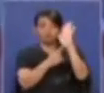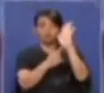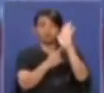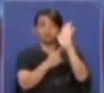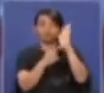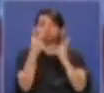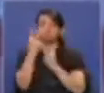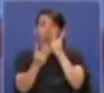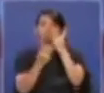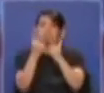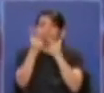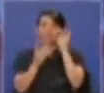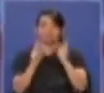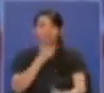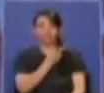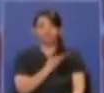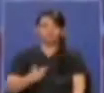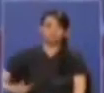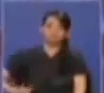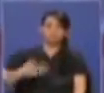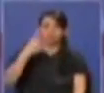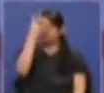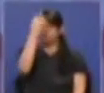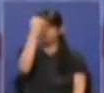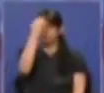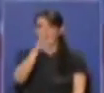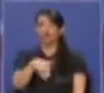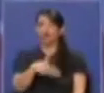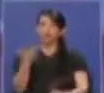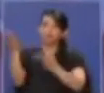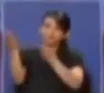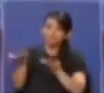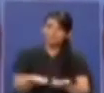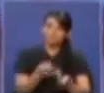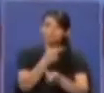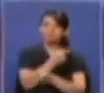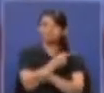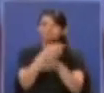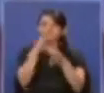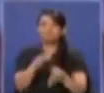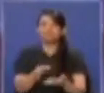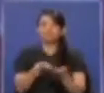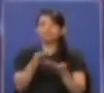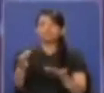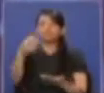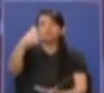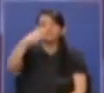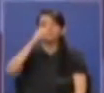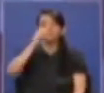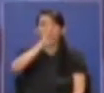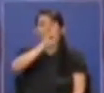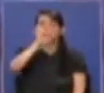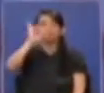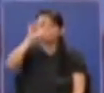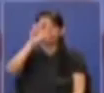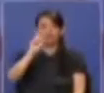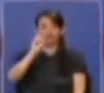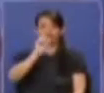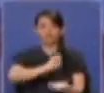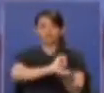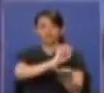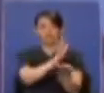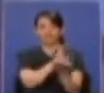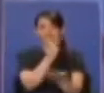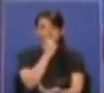la visita del vicepresidente de la República y la forma en que fue recibido en Chorrillo, en el Cantón Montecristi. Adelante, por